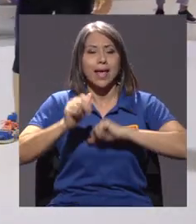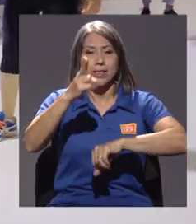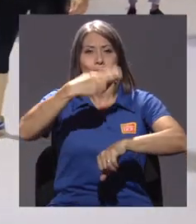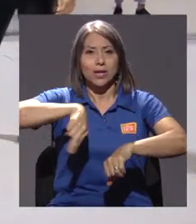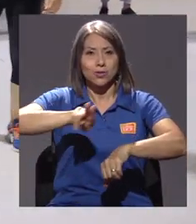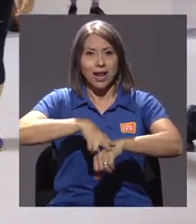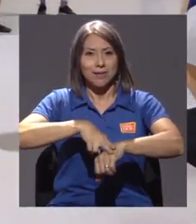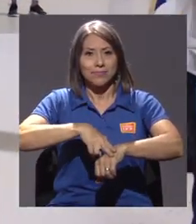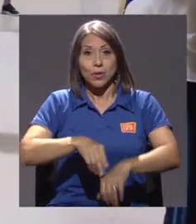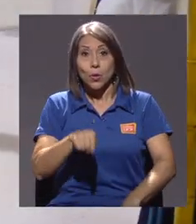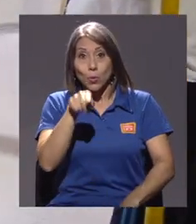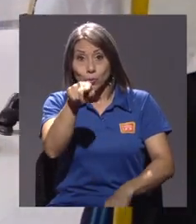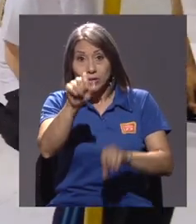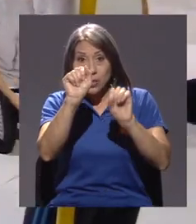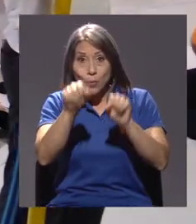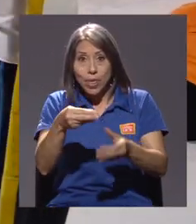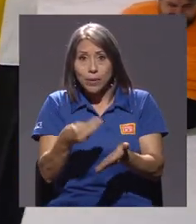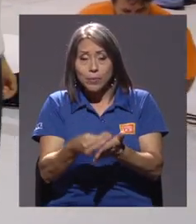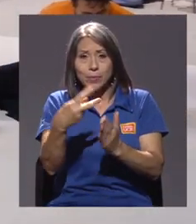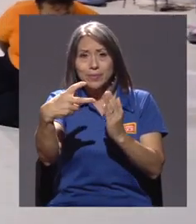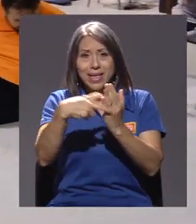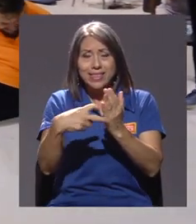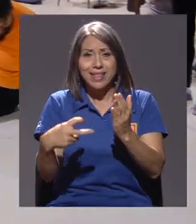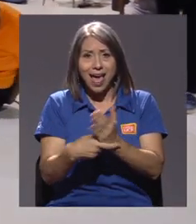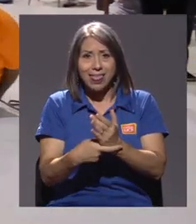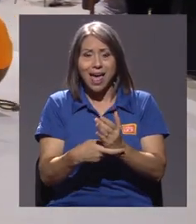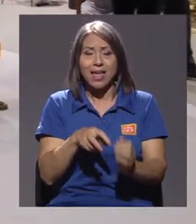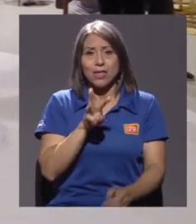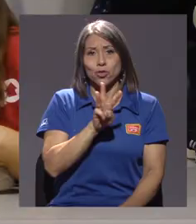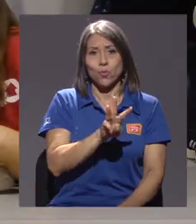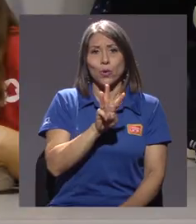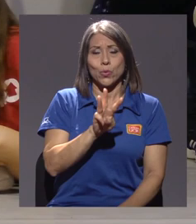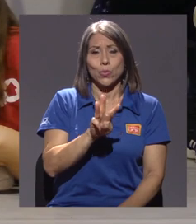Nacional. Usted puede adquirir las entradas en